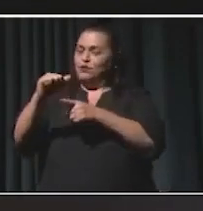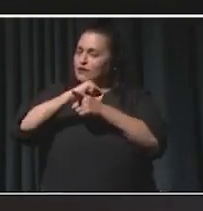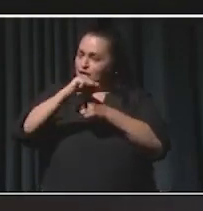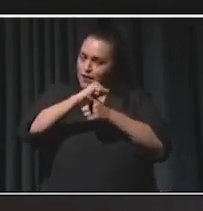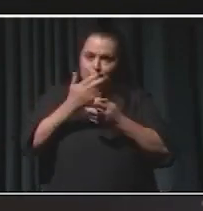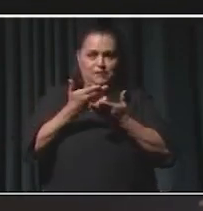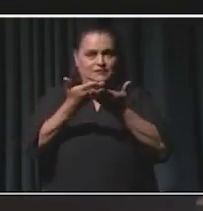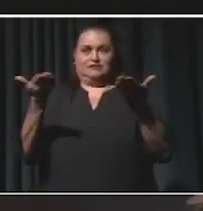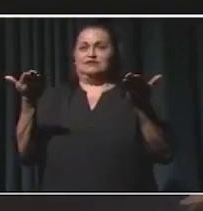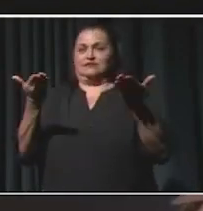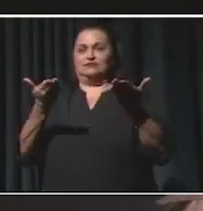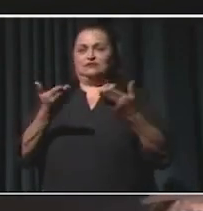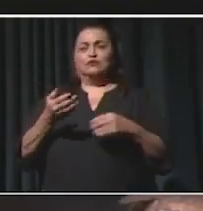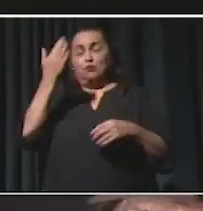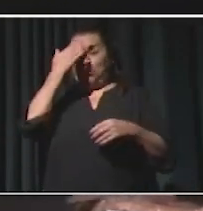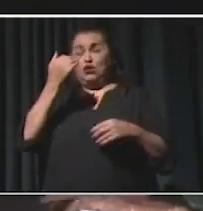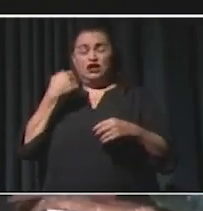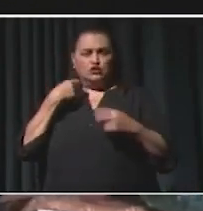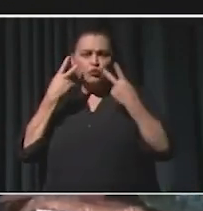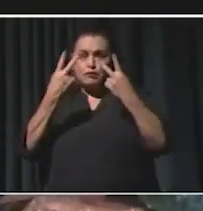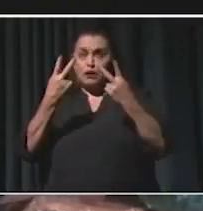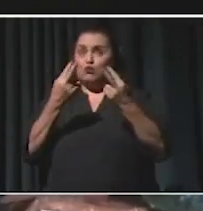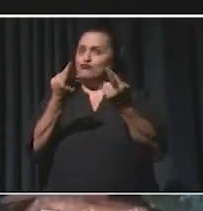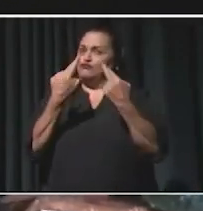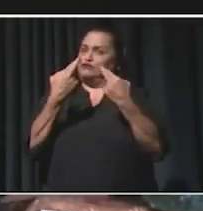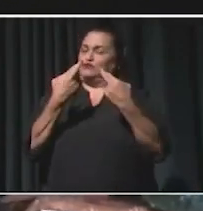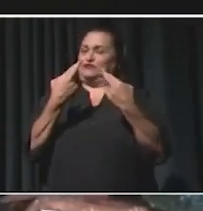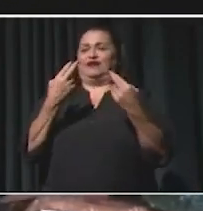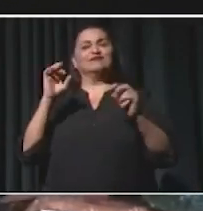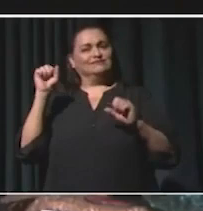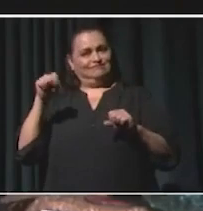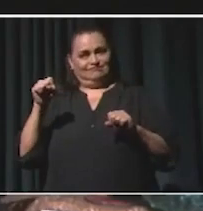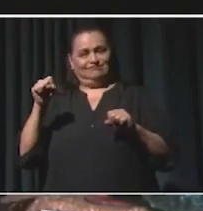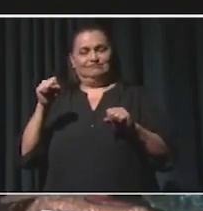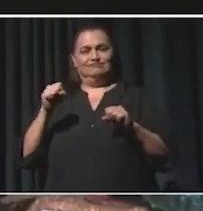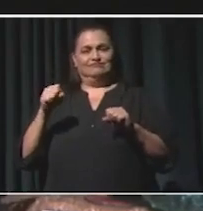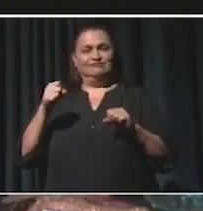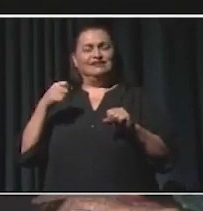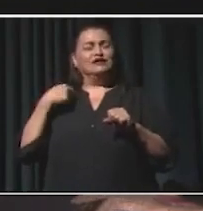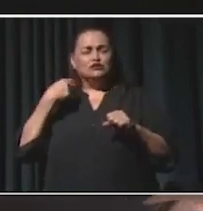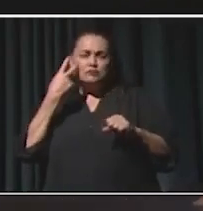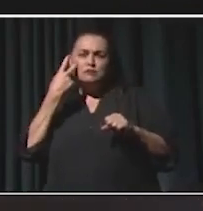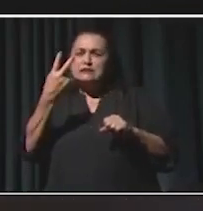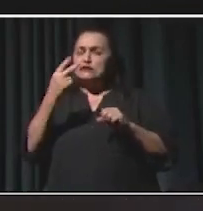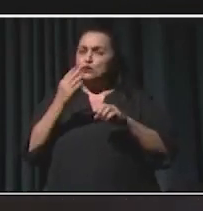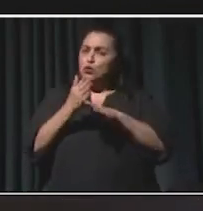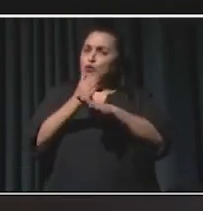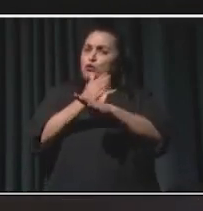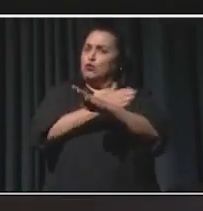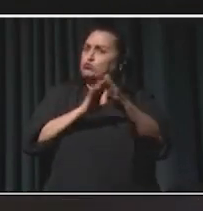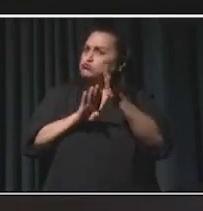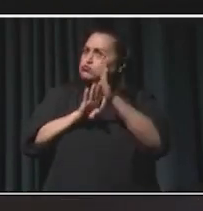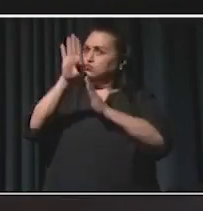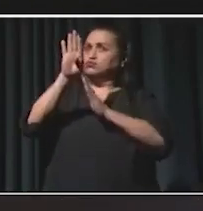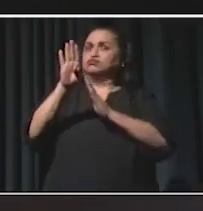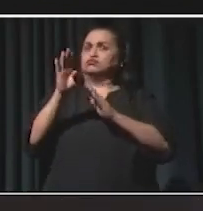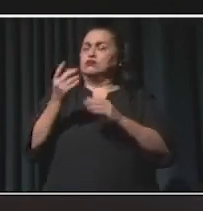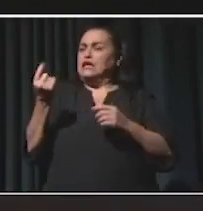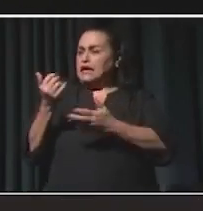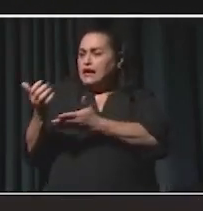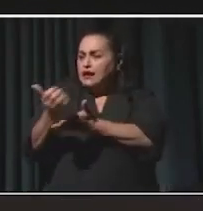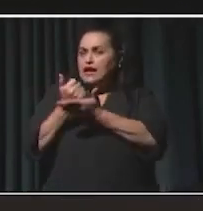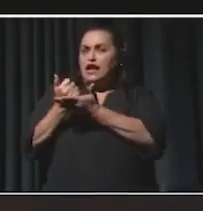y capacitando, porque he visto los resultados. Hemos visto un incremento en sus ingresos hasta en